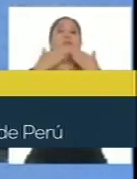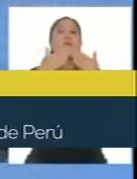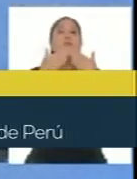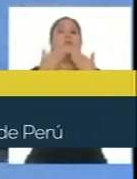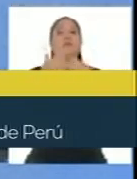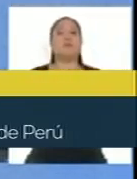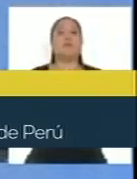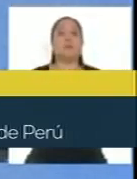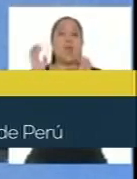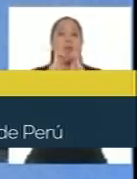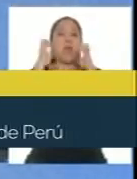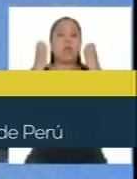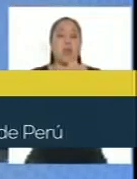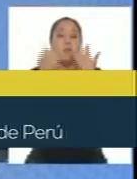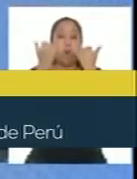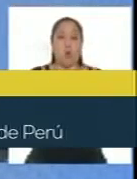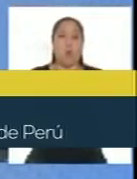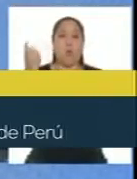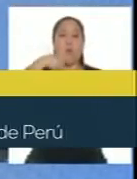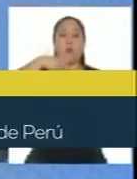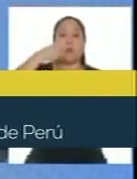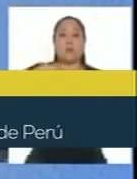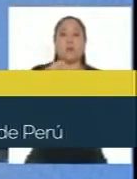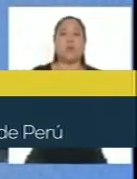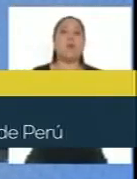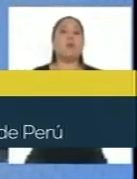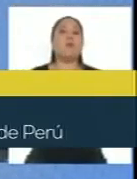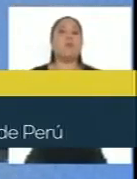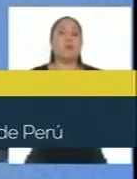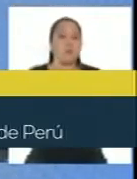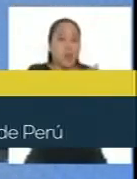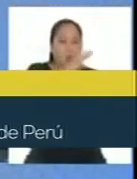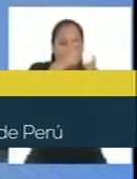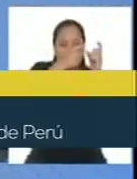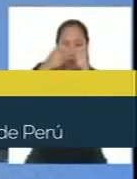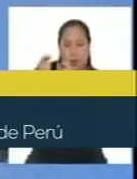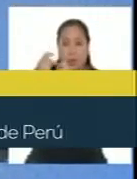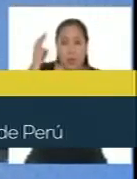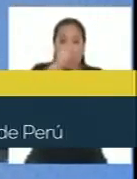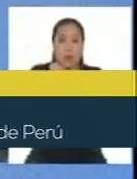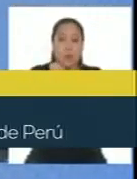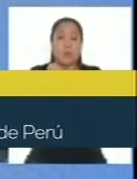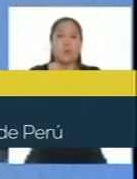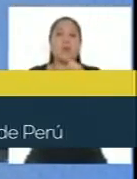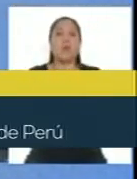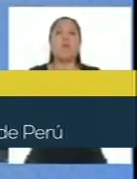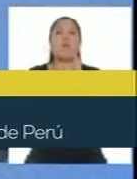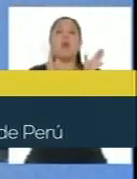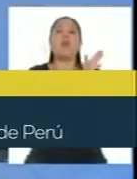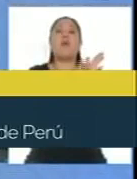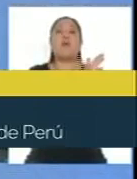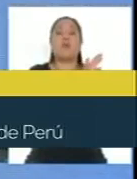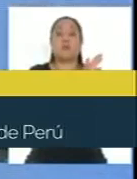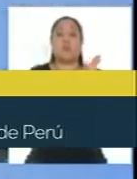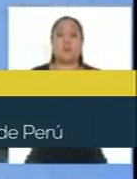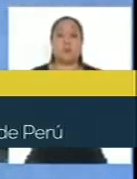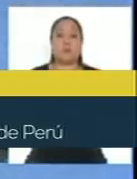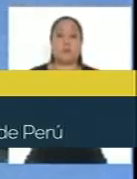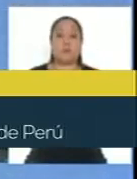Gracias a los equipos que hoy participaron de la Fiscalía de la Nación y la Defensoría del Pueblo.